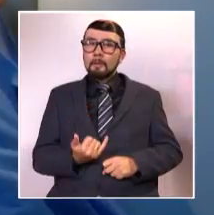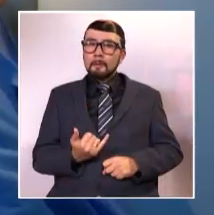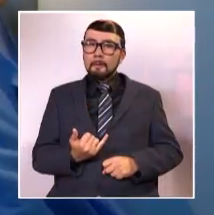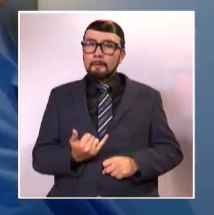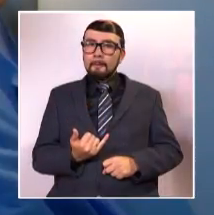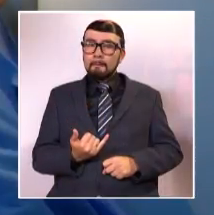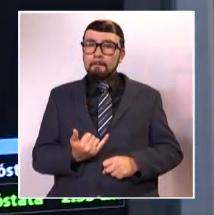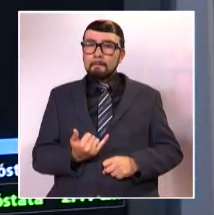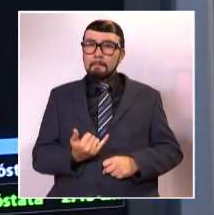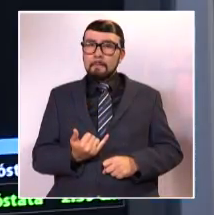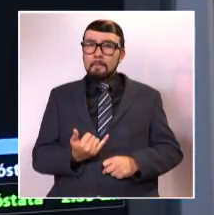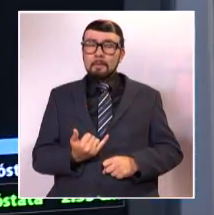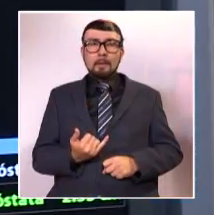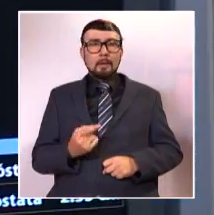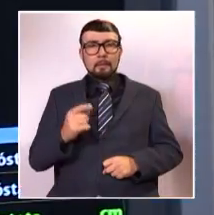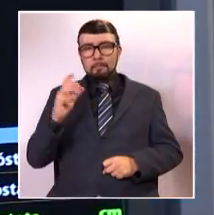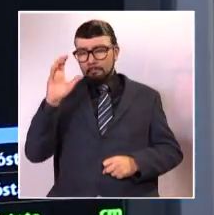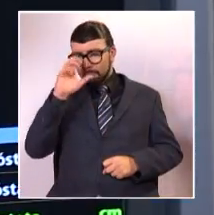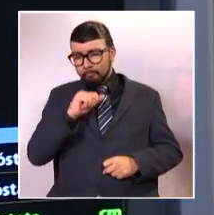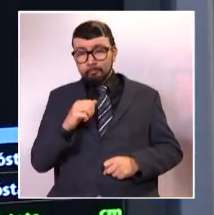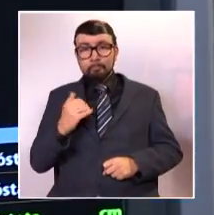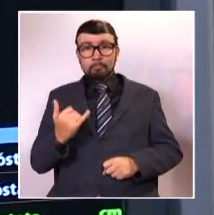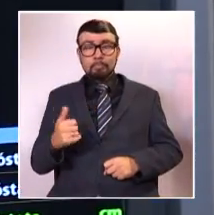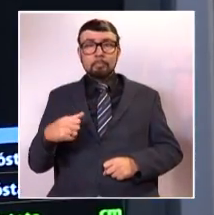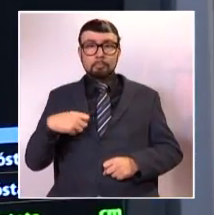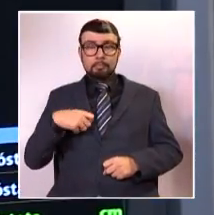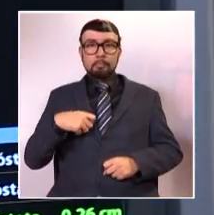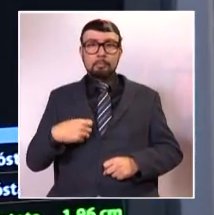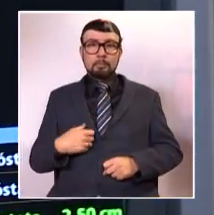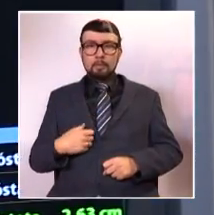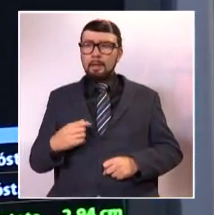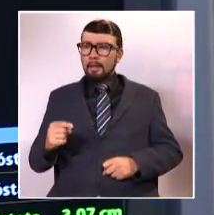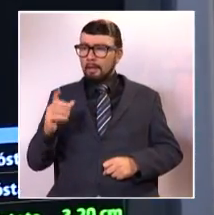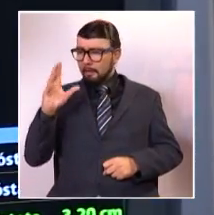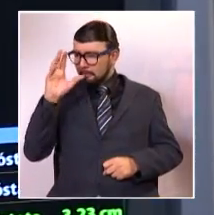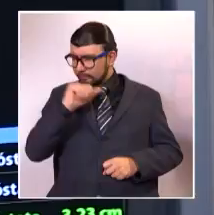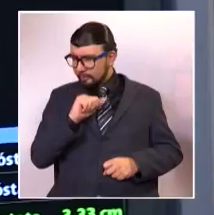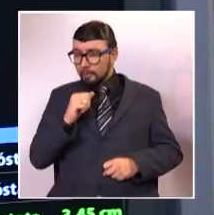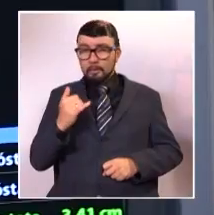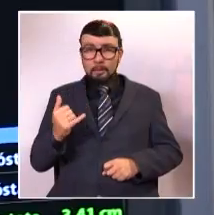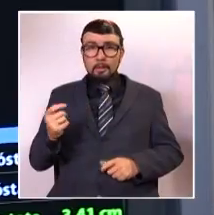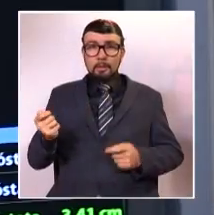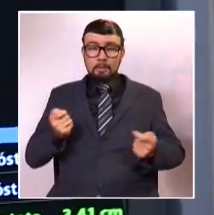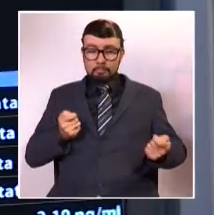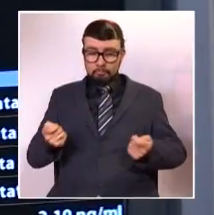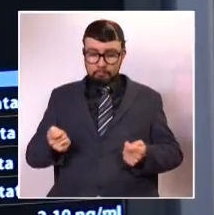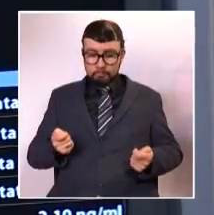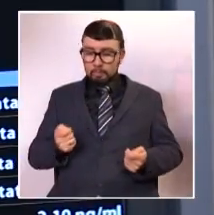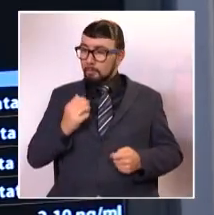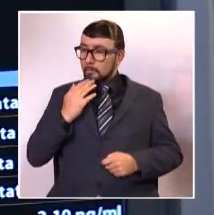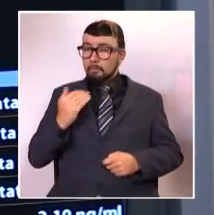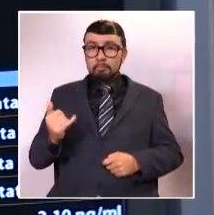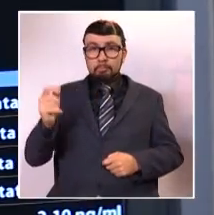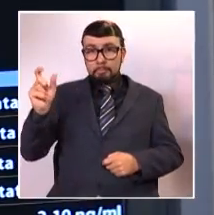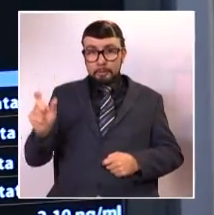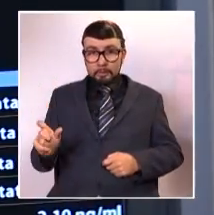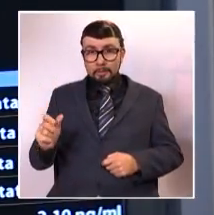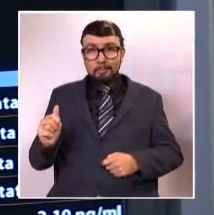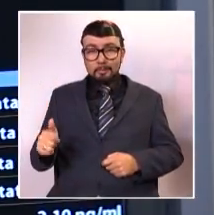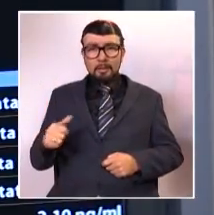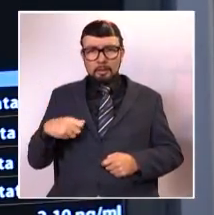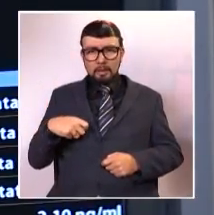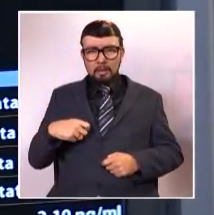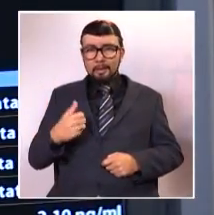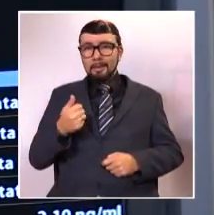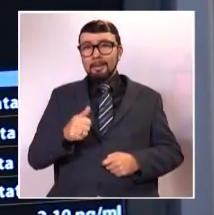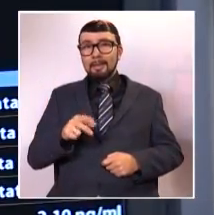longitudinal, el eje transverso, ¿sí? Y obtener un volumen. En el caso de este pacientico tiene